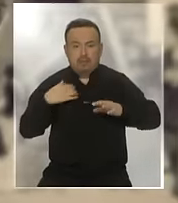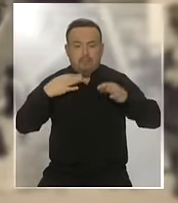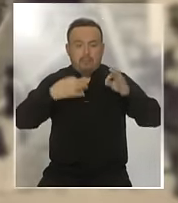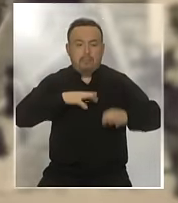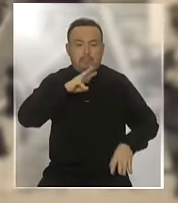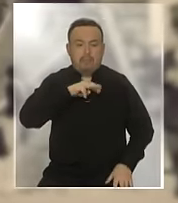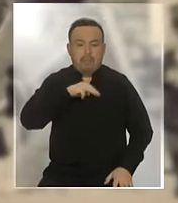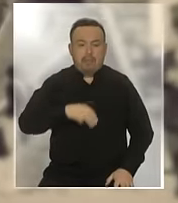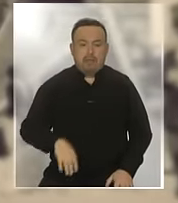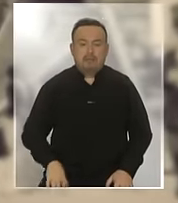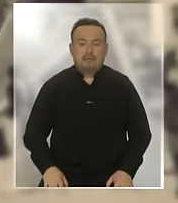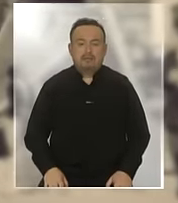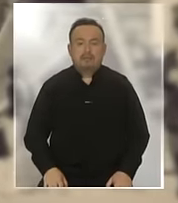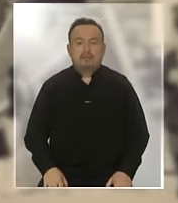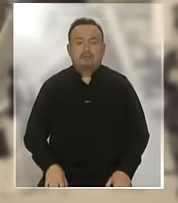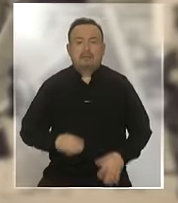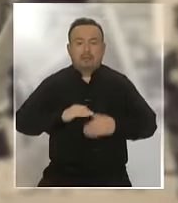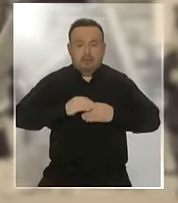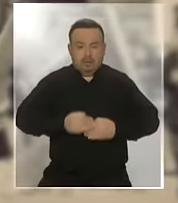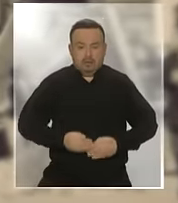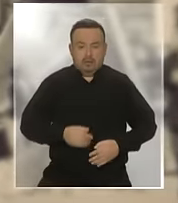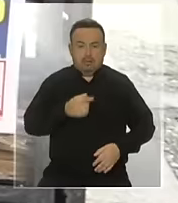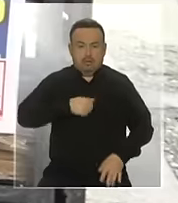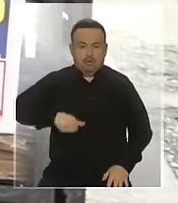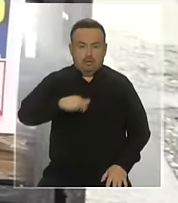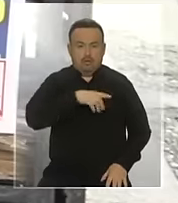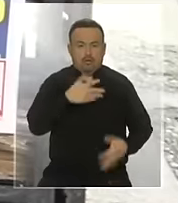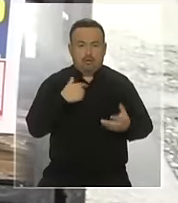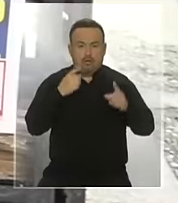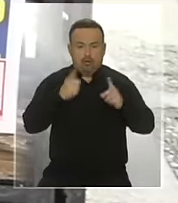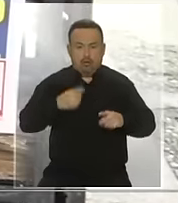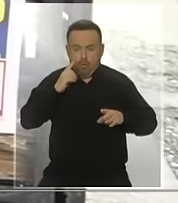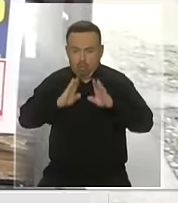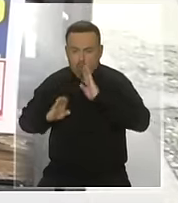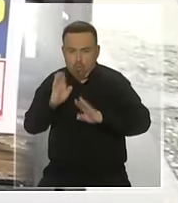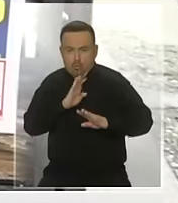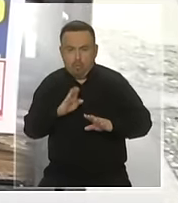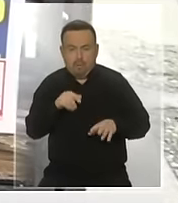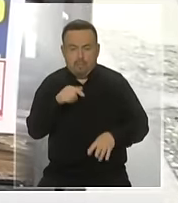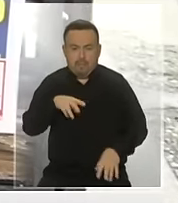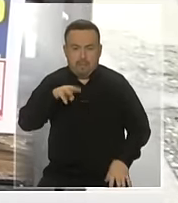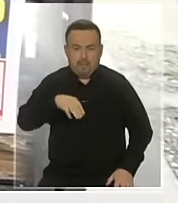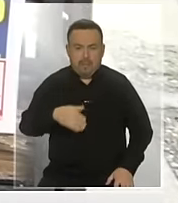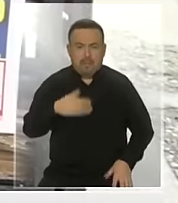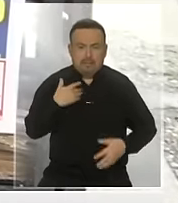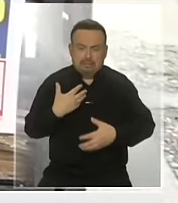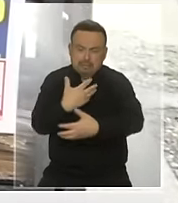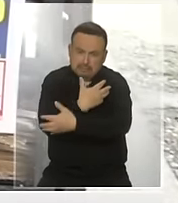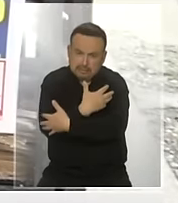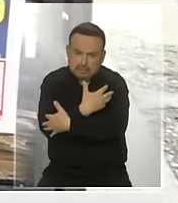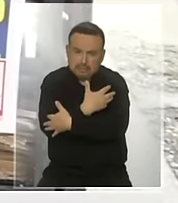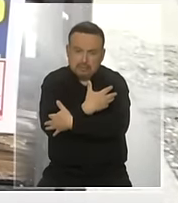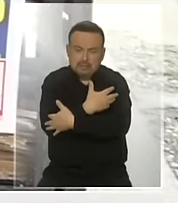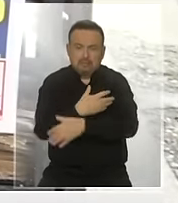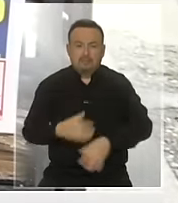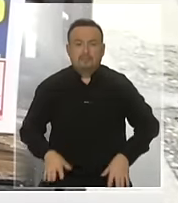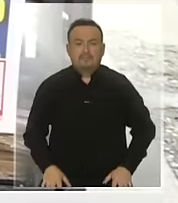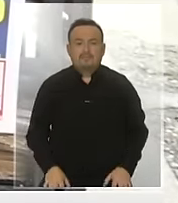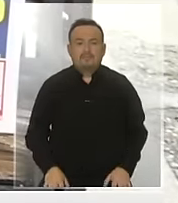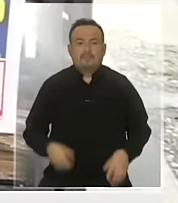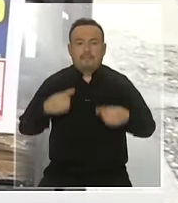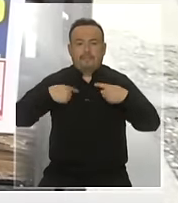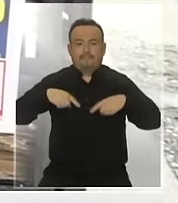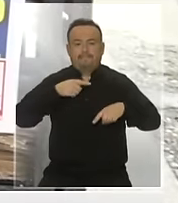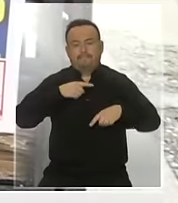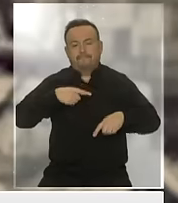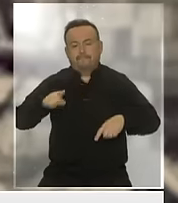mi mamá estaba embarazada. Y entonces todos tratábamos de protegerla, de cuidarla, de abrazarla y cosas como esas. Y los